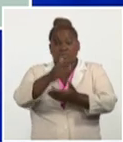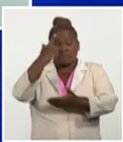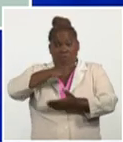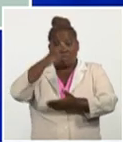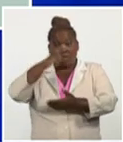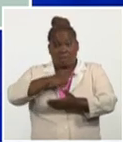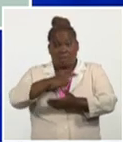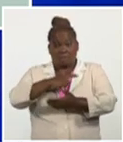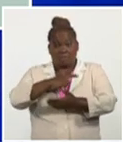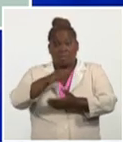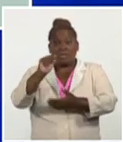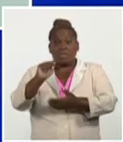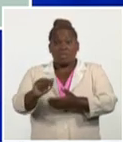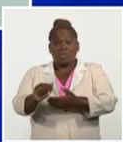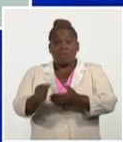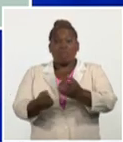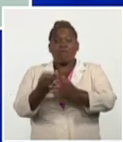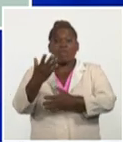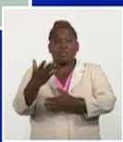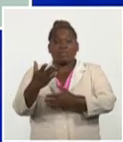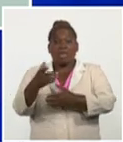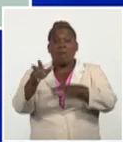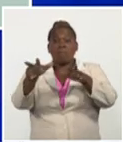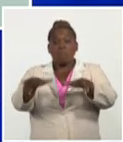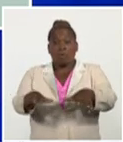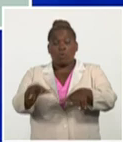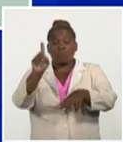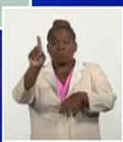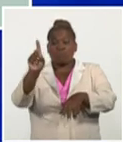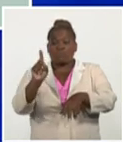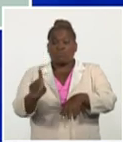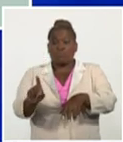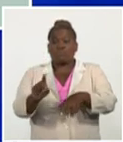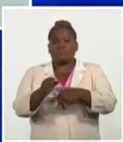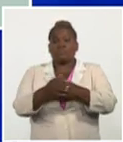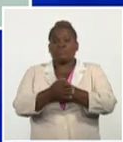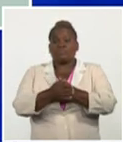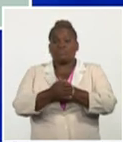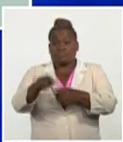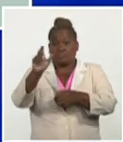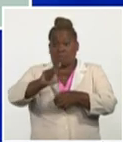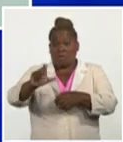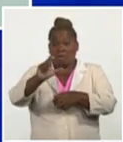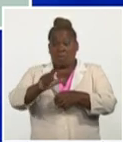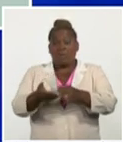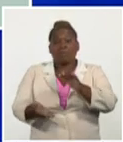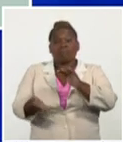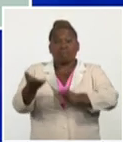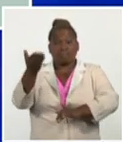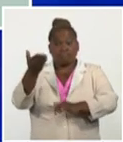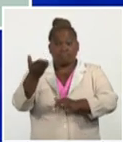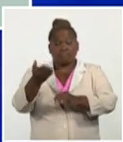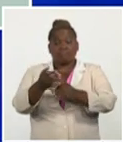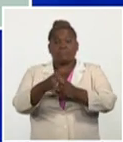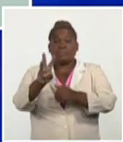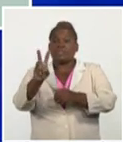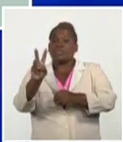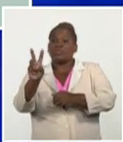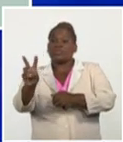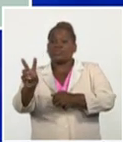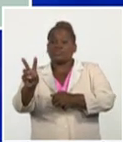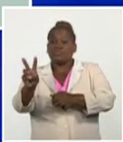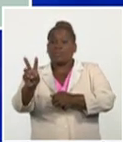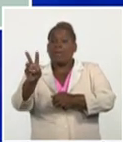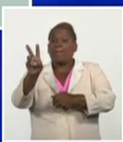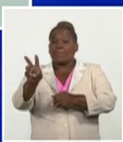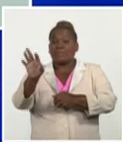Florencia y Morón, 1 en cada uno. Camagüey incrementa el número de casos ayer, 32, 28 más